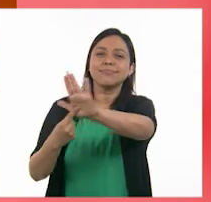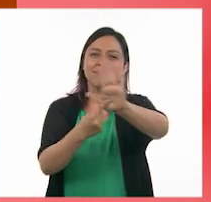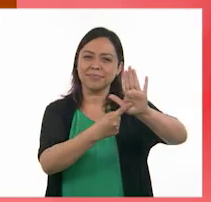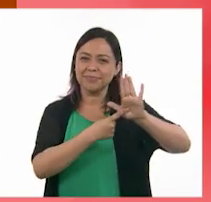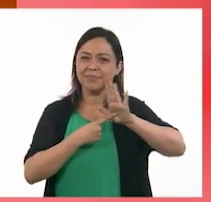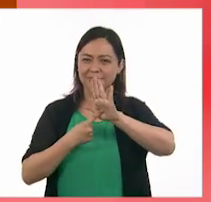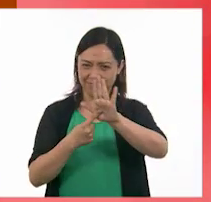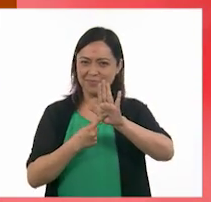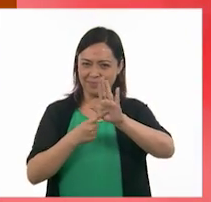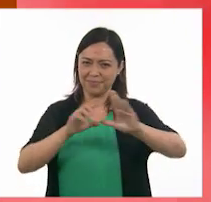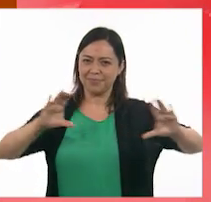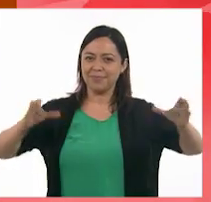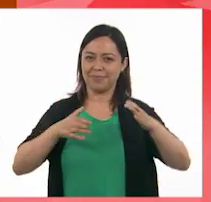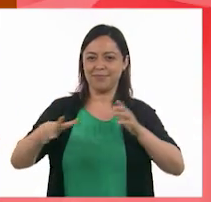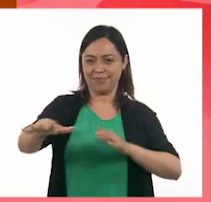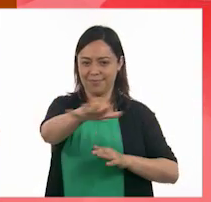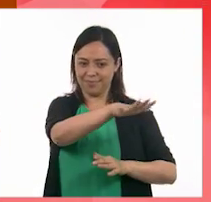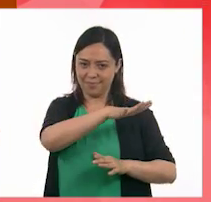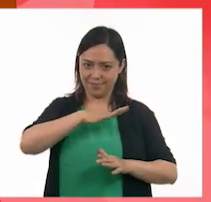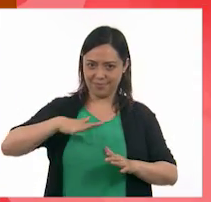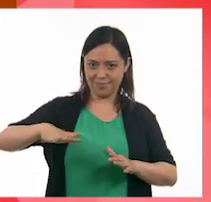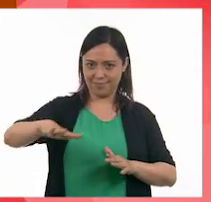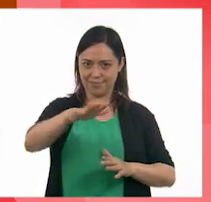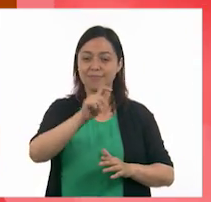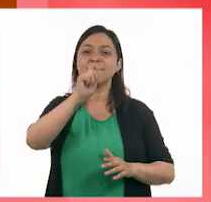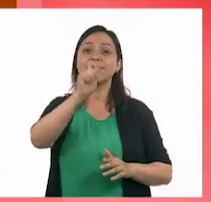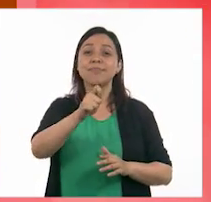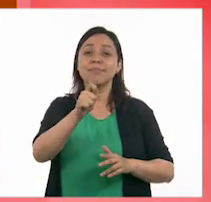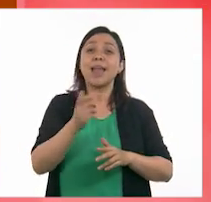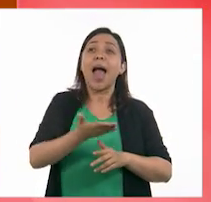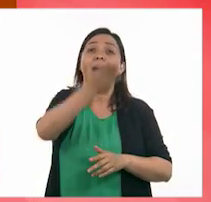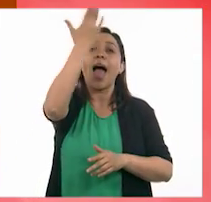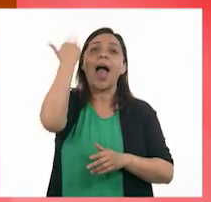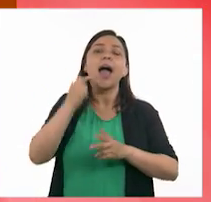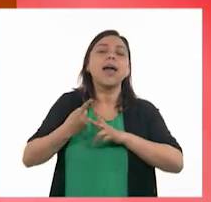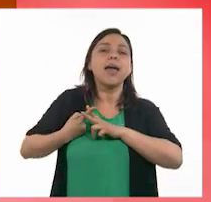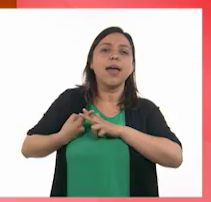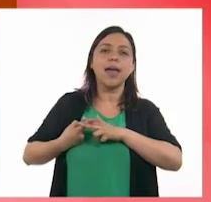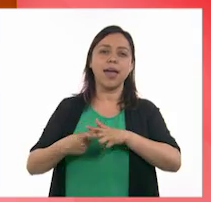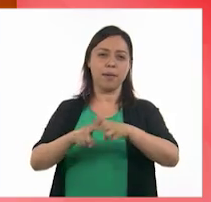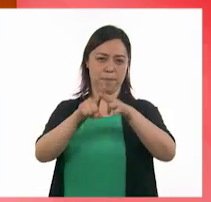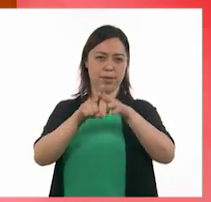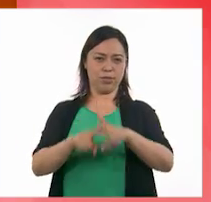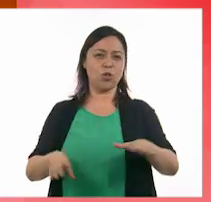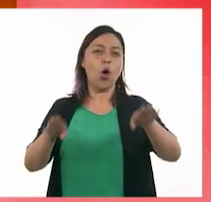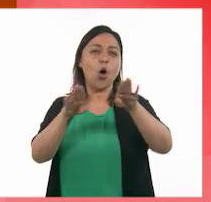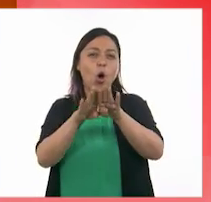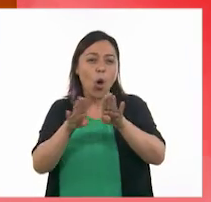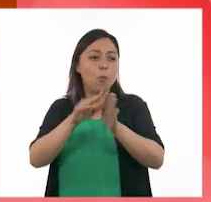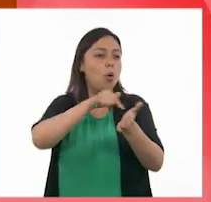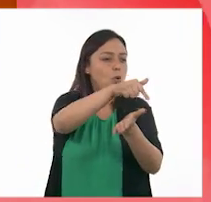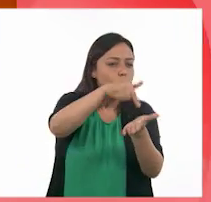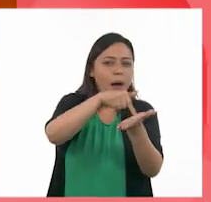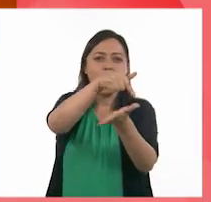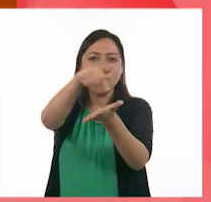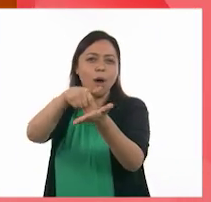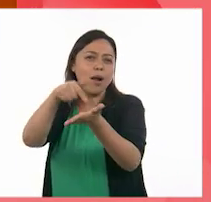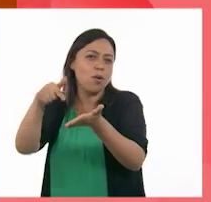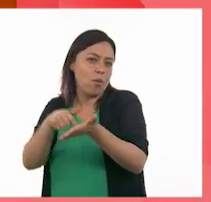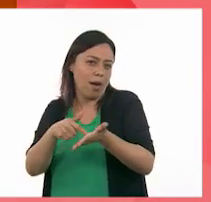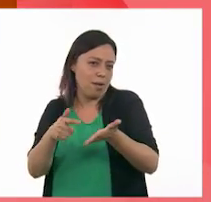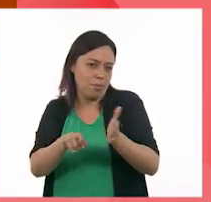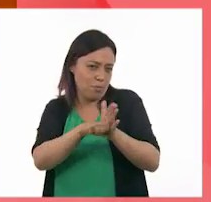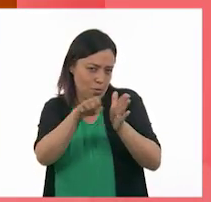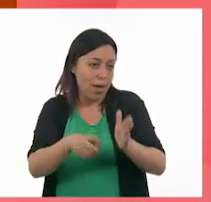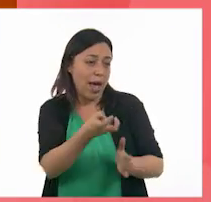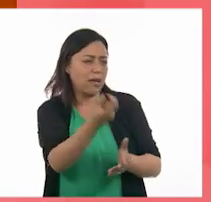a toda la comunidad los inicios y cómo y los lugares, ¿no? Este lugar emblemático. A ver,